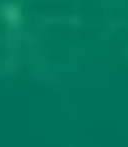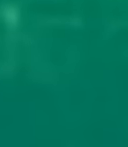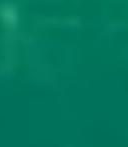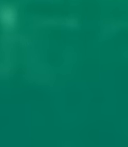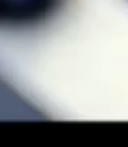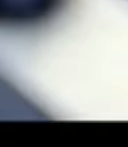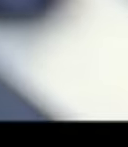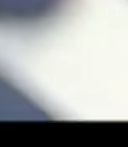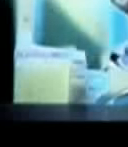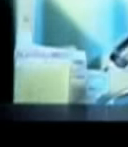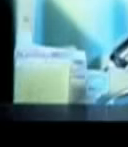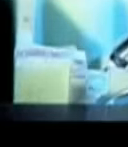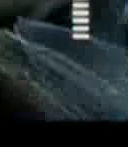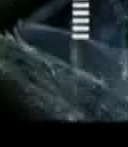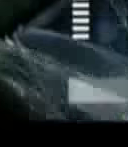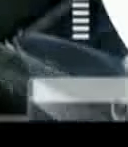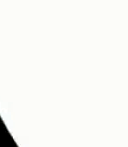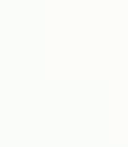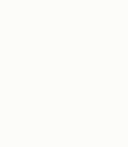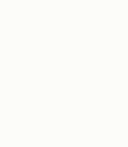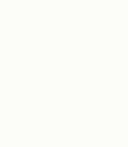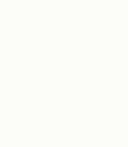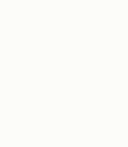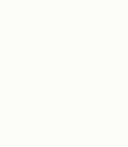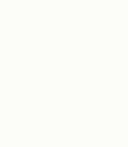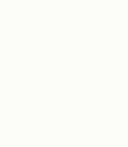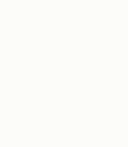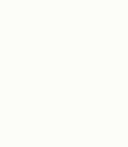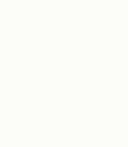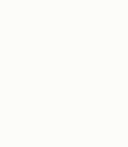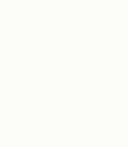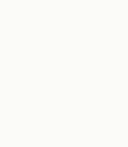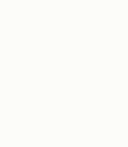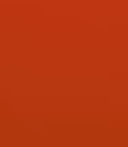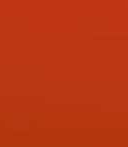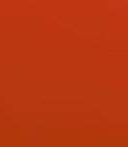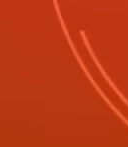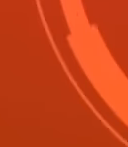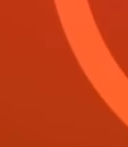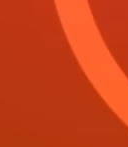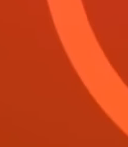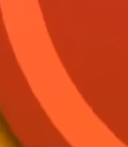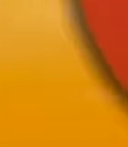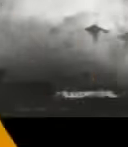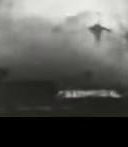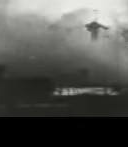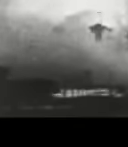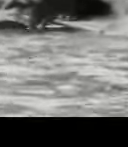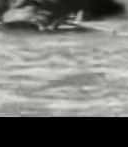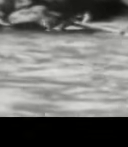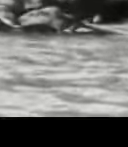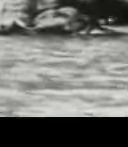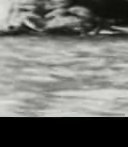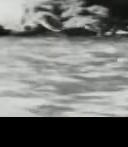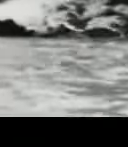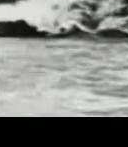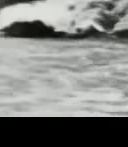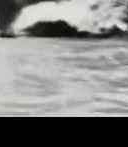viernes, 19:30. 7 de diciembre de